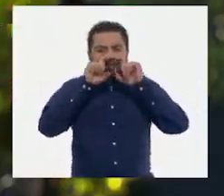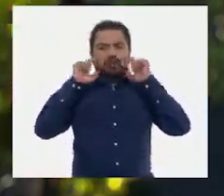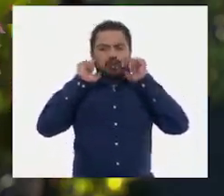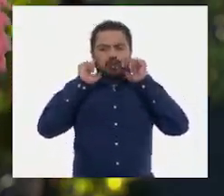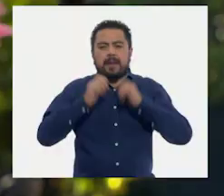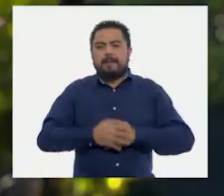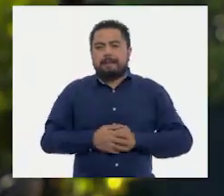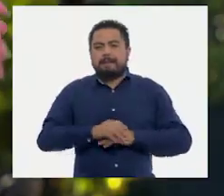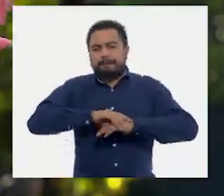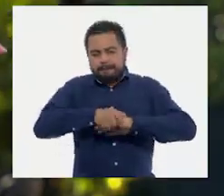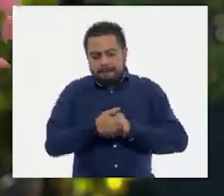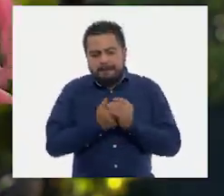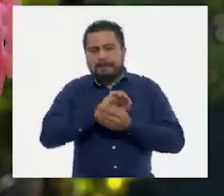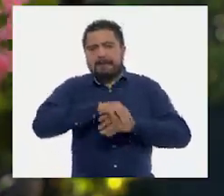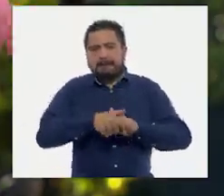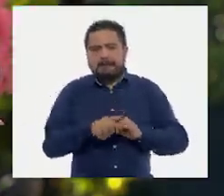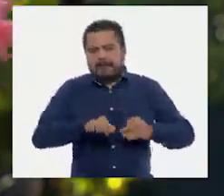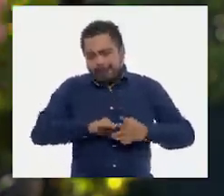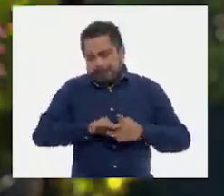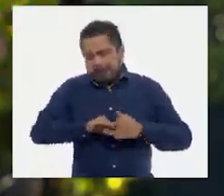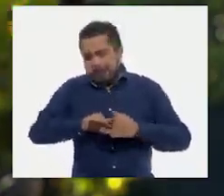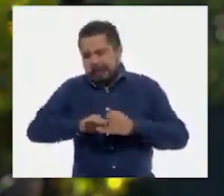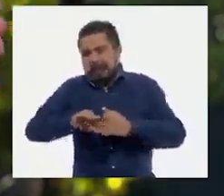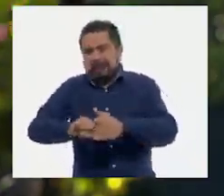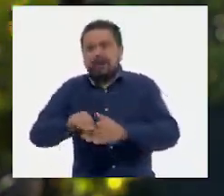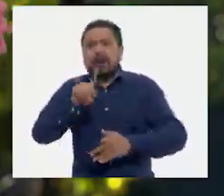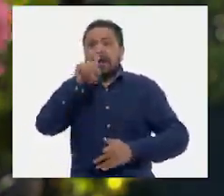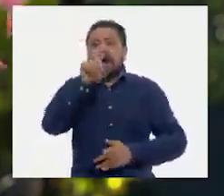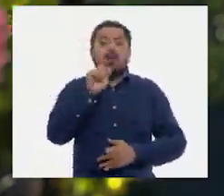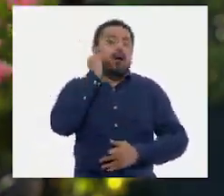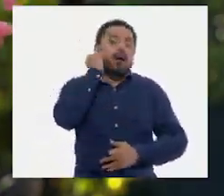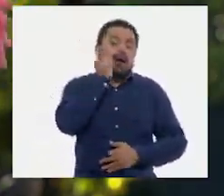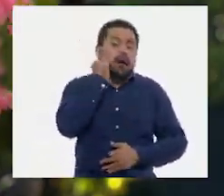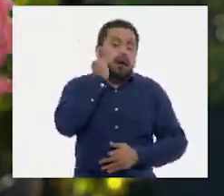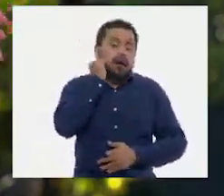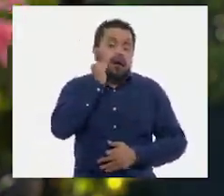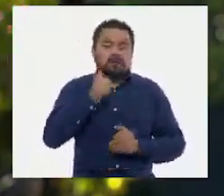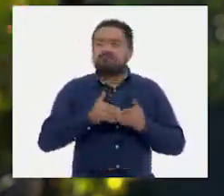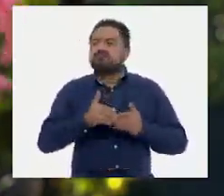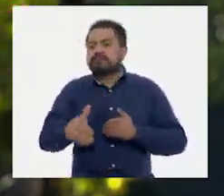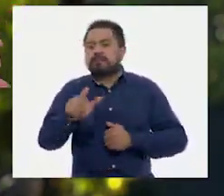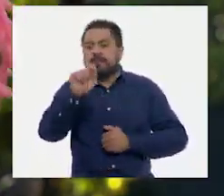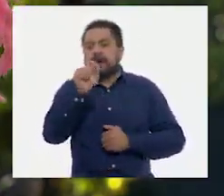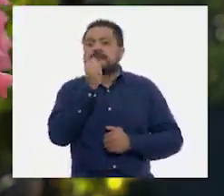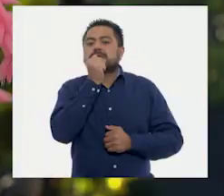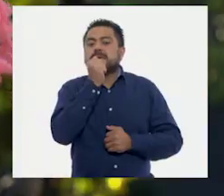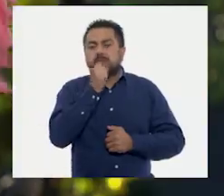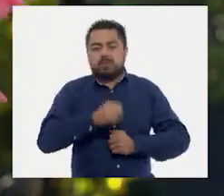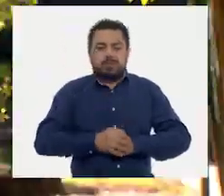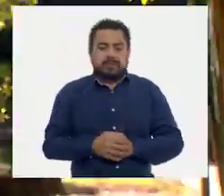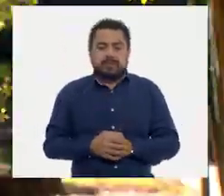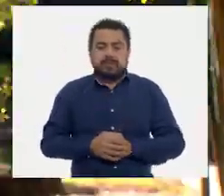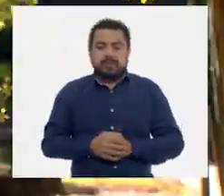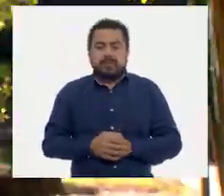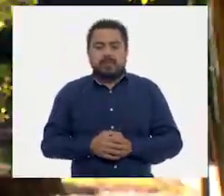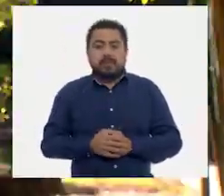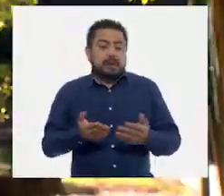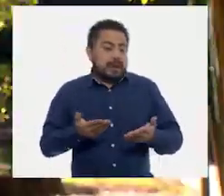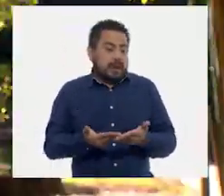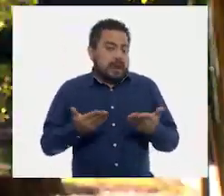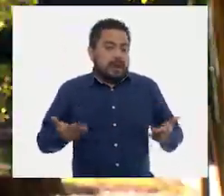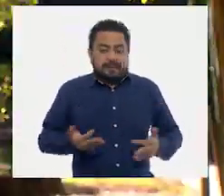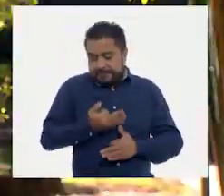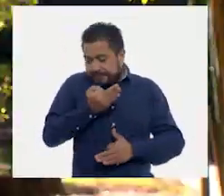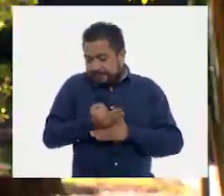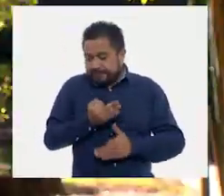cubrebocas. Lava tus manos frecuentemente con agua y jabón durante 20 segundos. Ahora